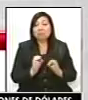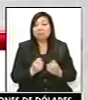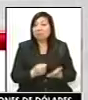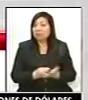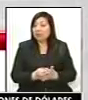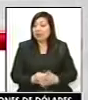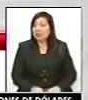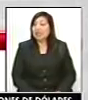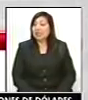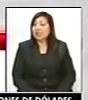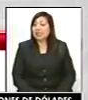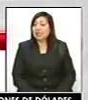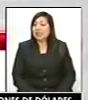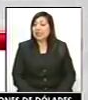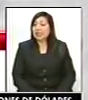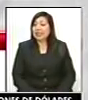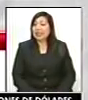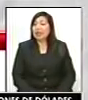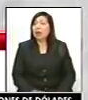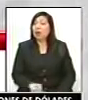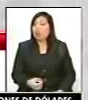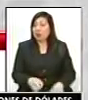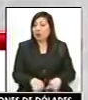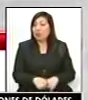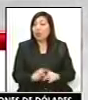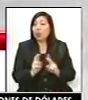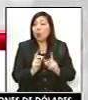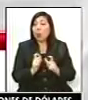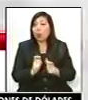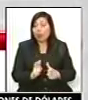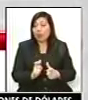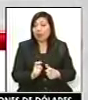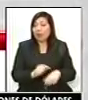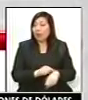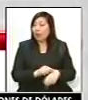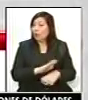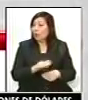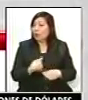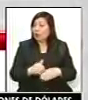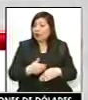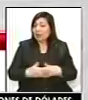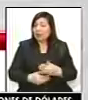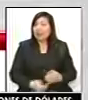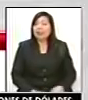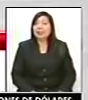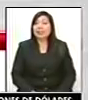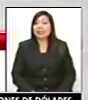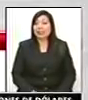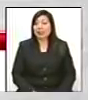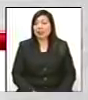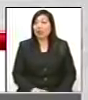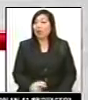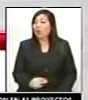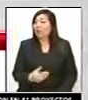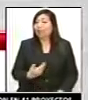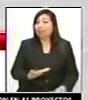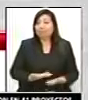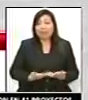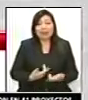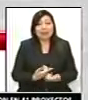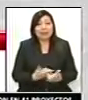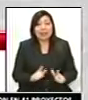y supervisar su ejecución, así como cautelar que durante todo el proceso de la licitación no se afecte la